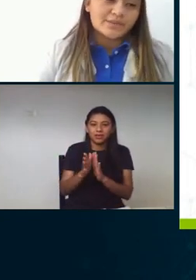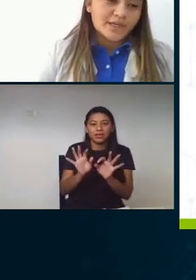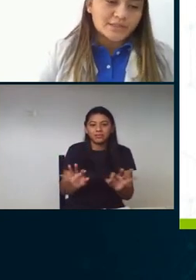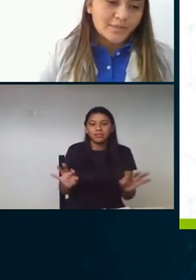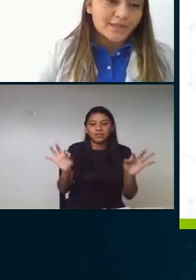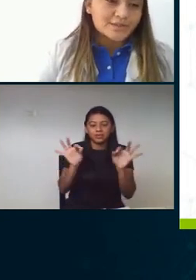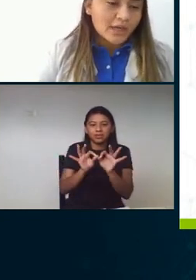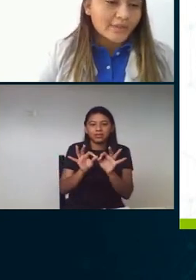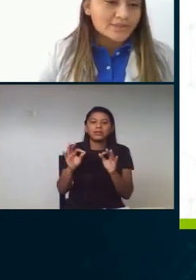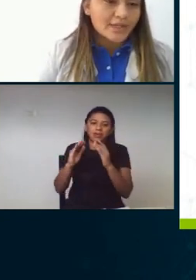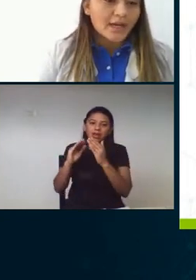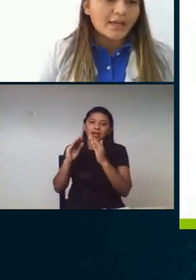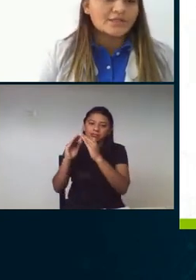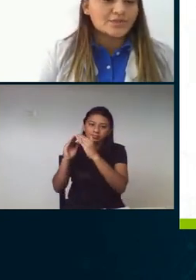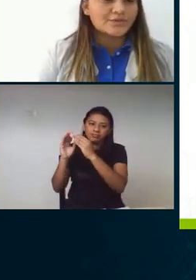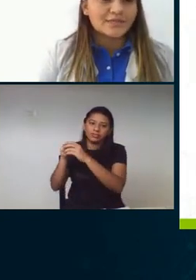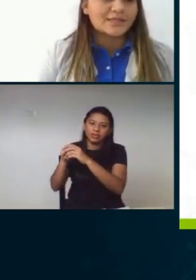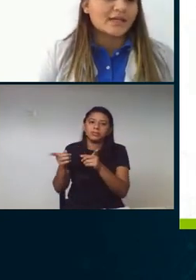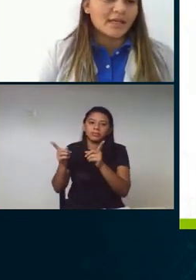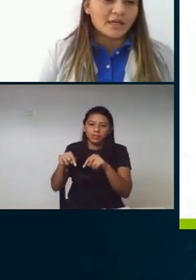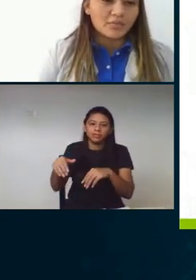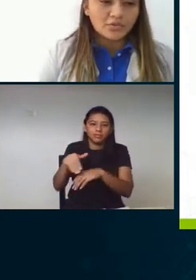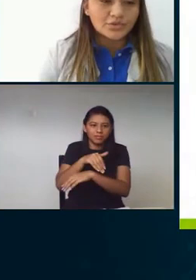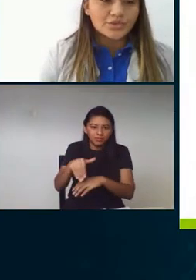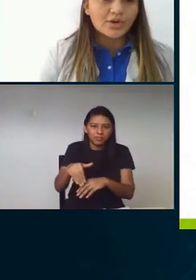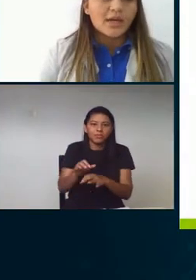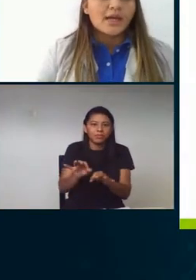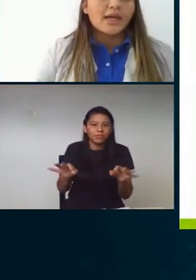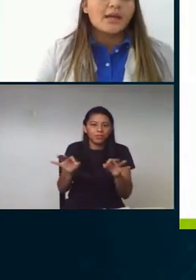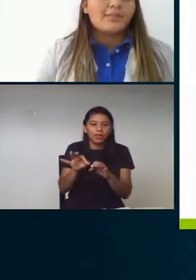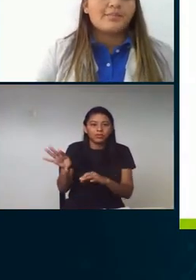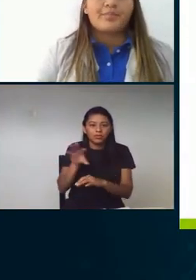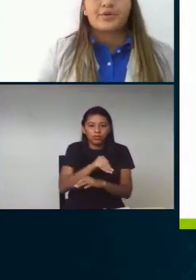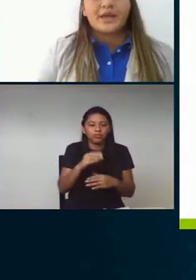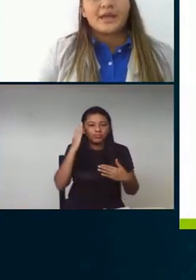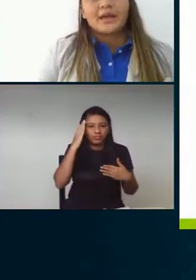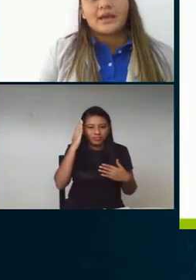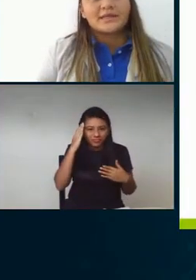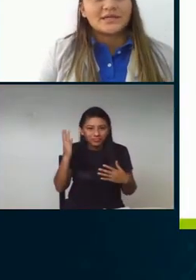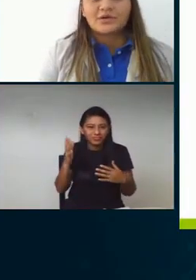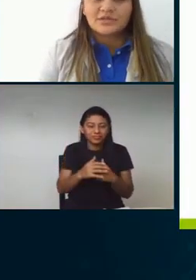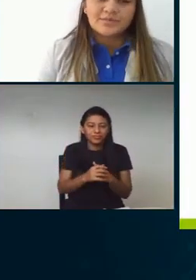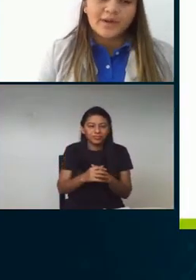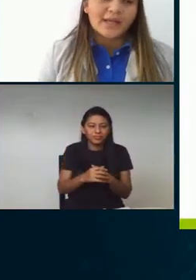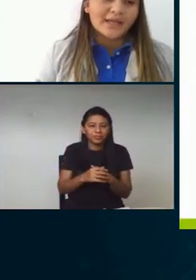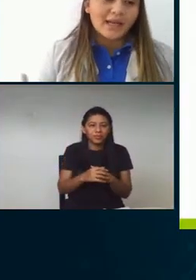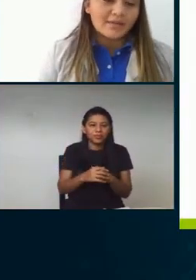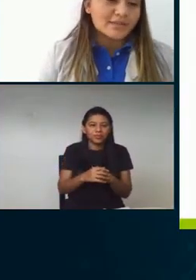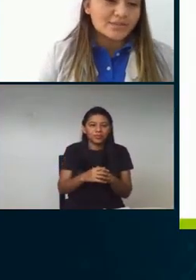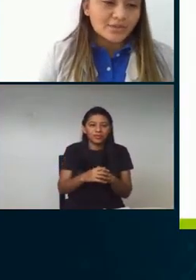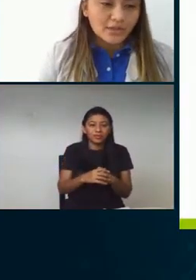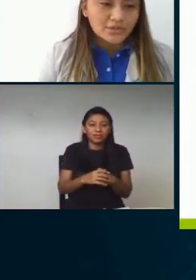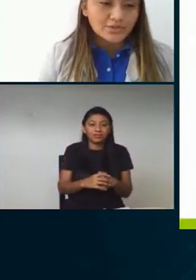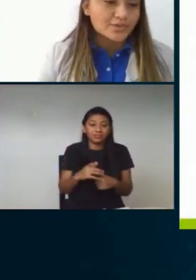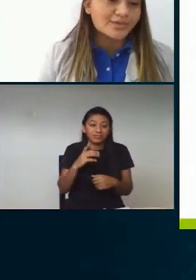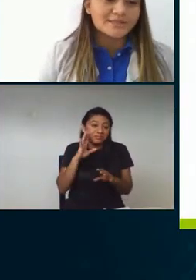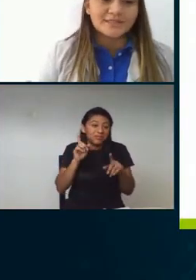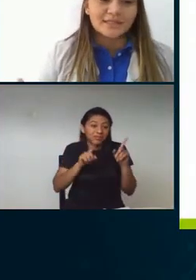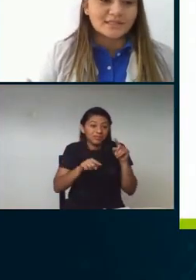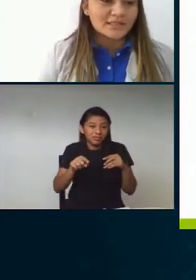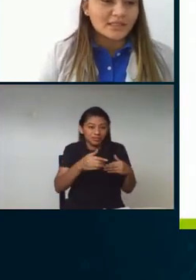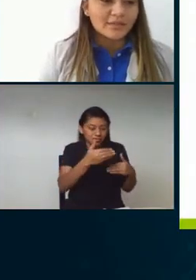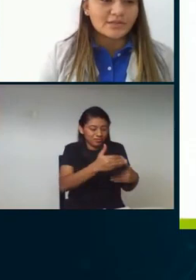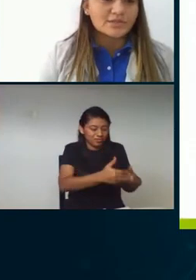los tiempos de respuesta, la mayoría de chuf se taquean mucho, porque echan cosas por ahí que la dimensión de los chus